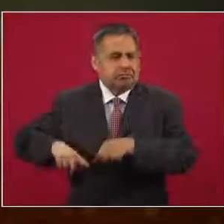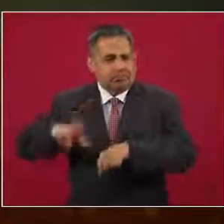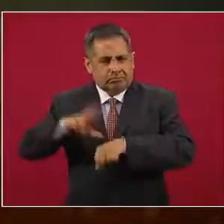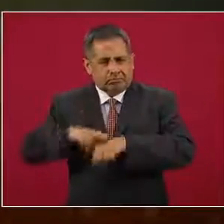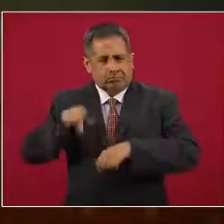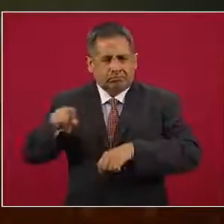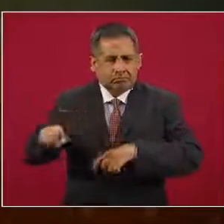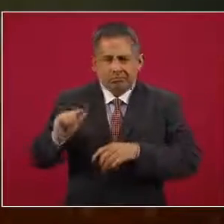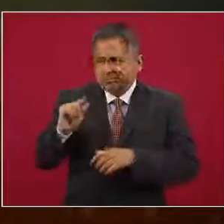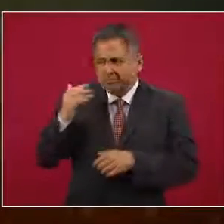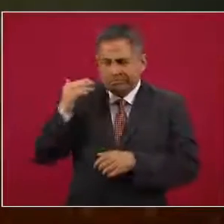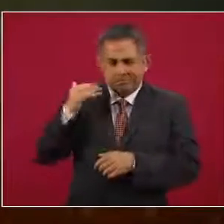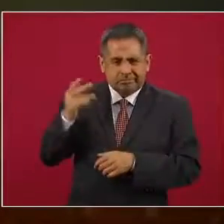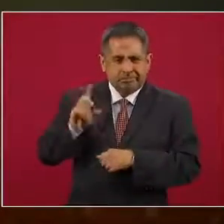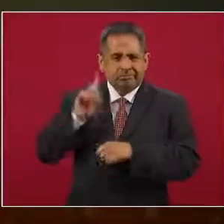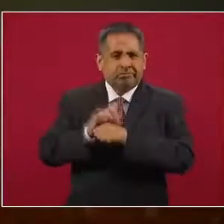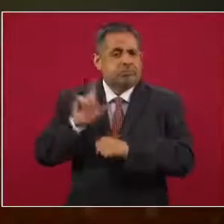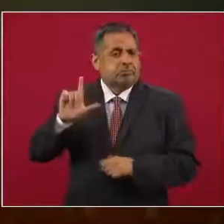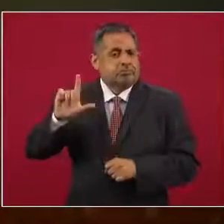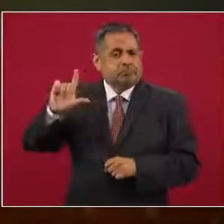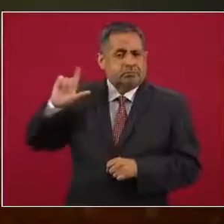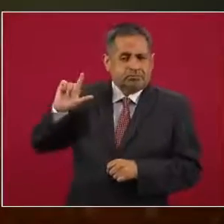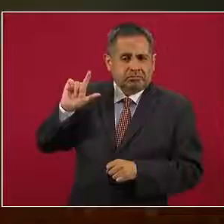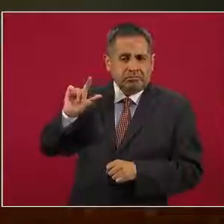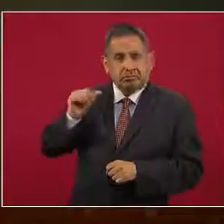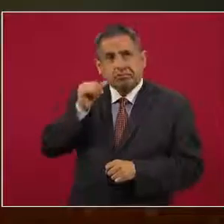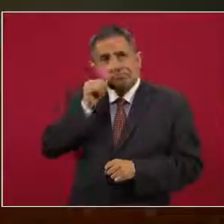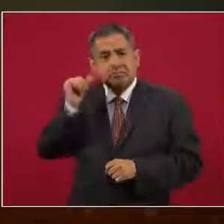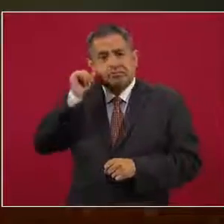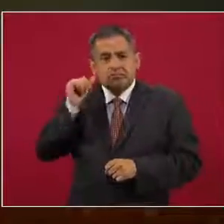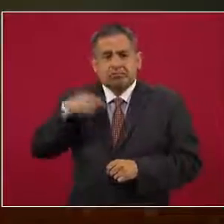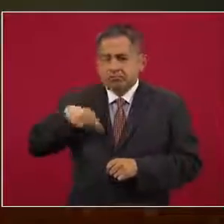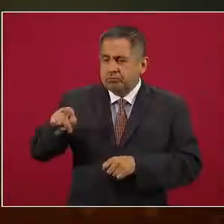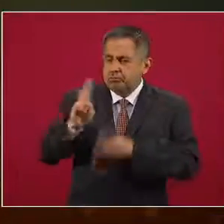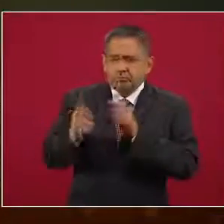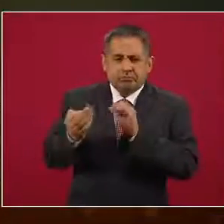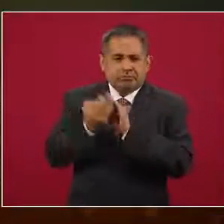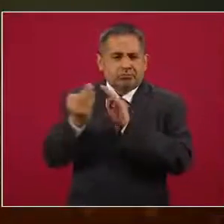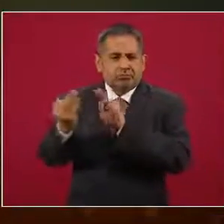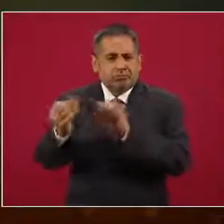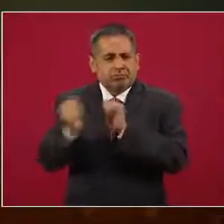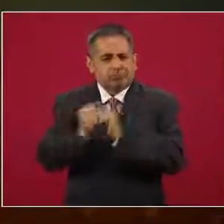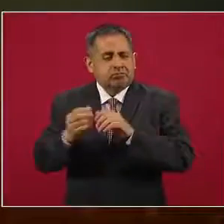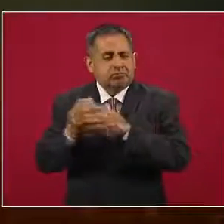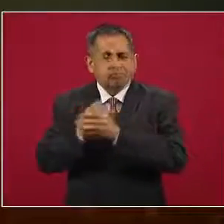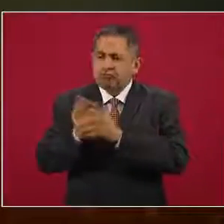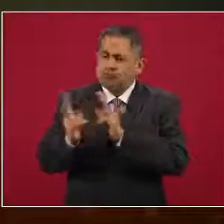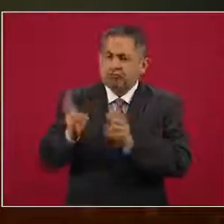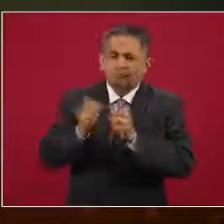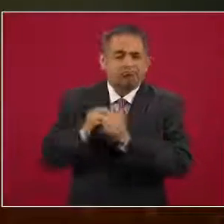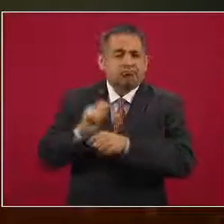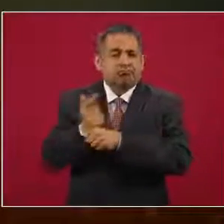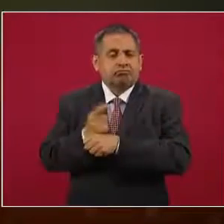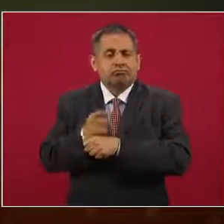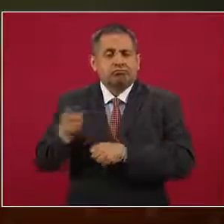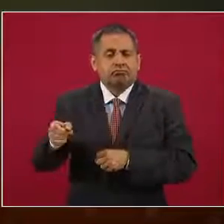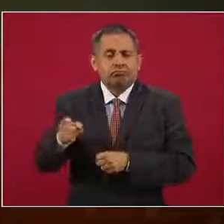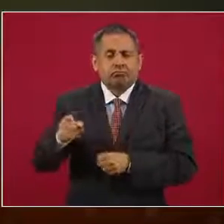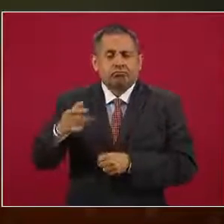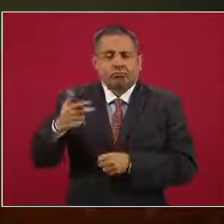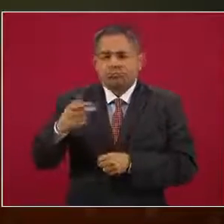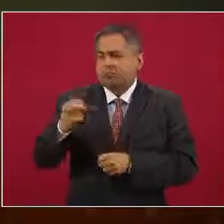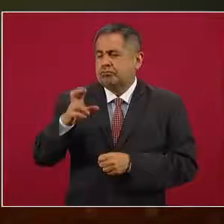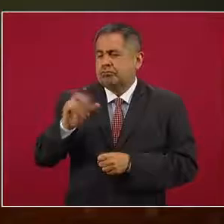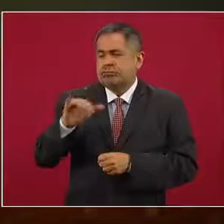gobernador, apenas el día lunes. El día de ayer yo tuve una entrevista, también un acercamiento con el licenciado